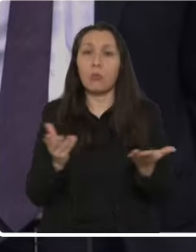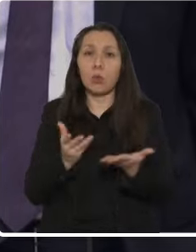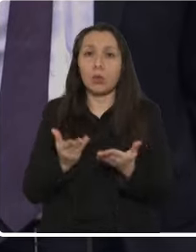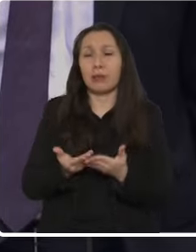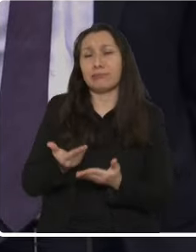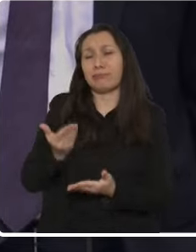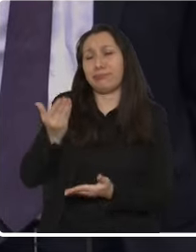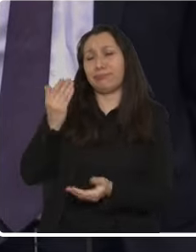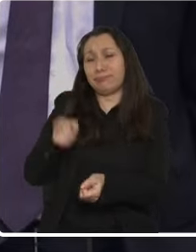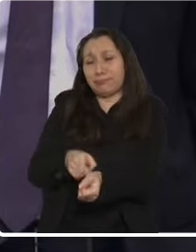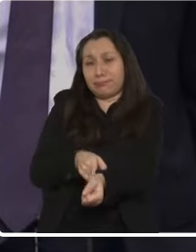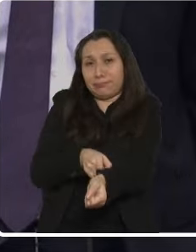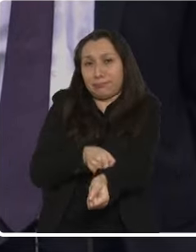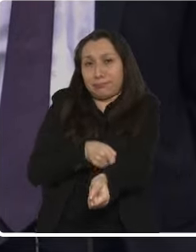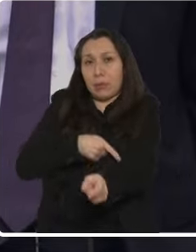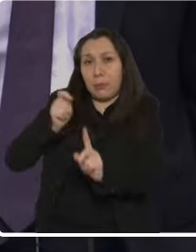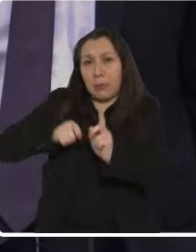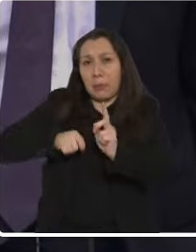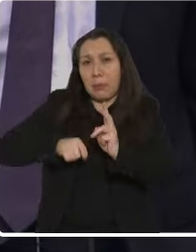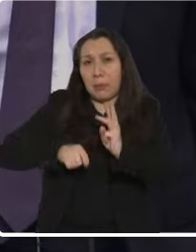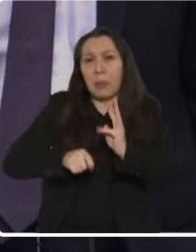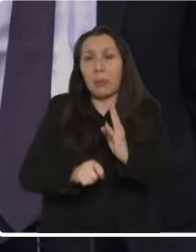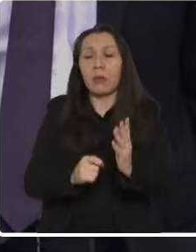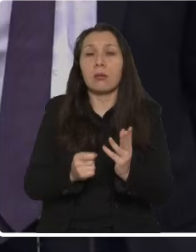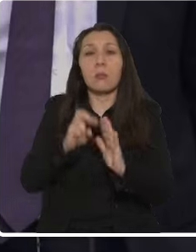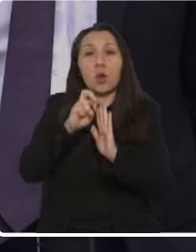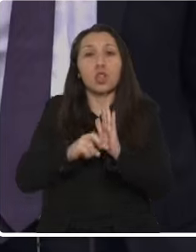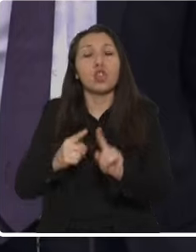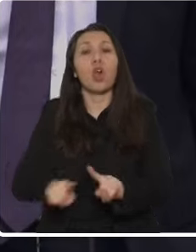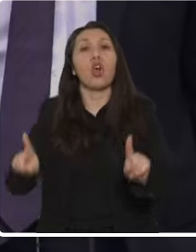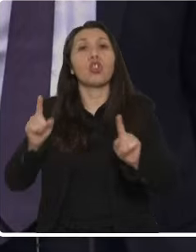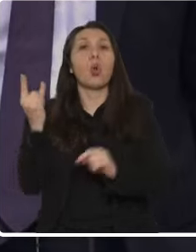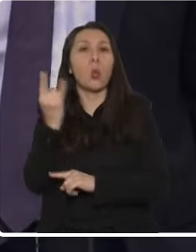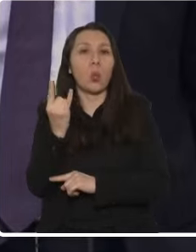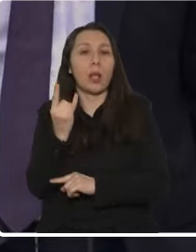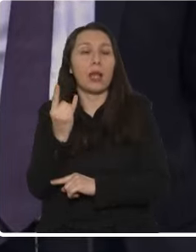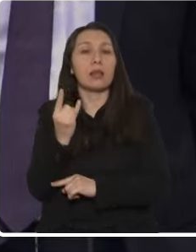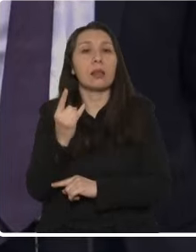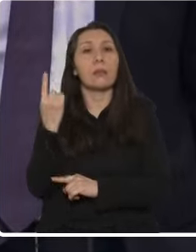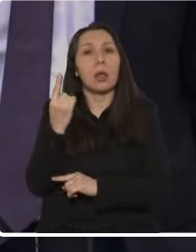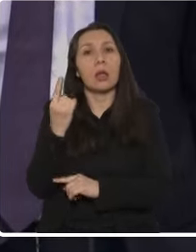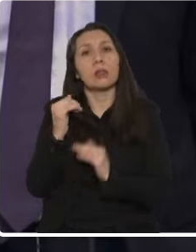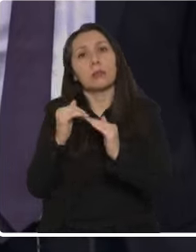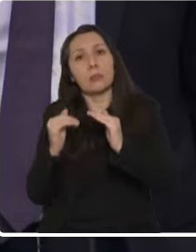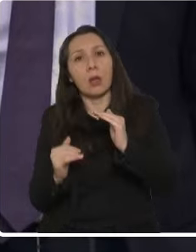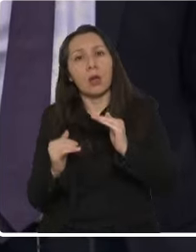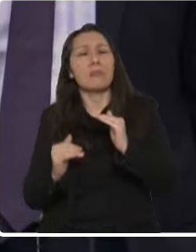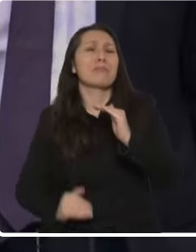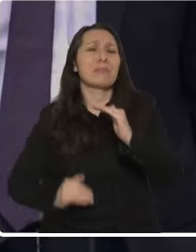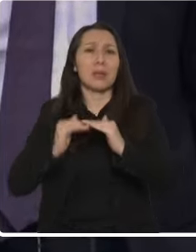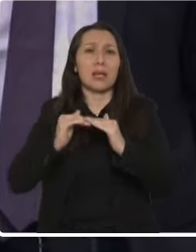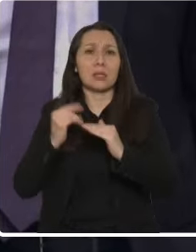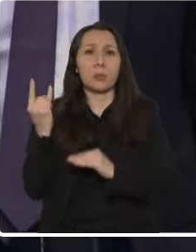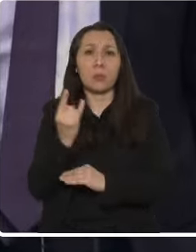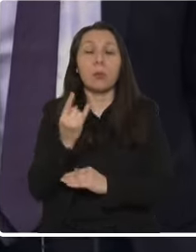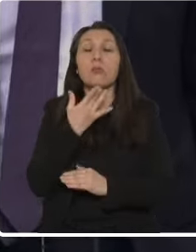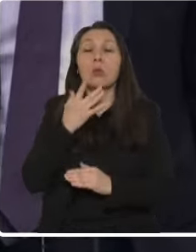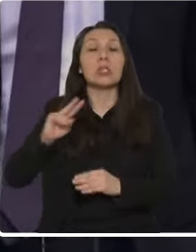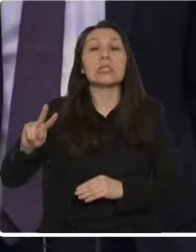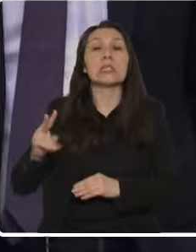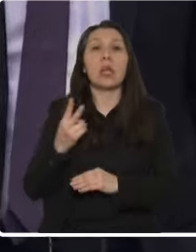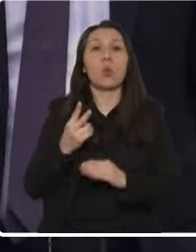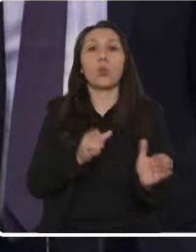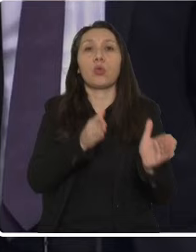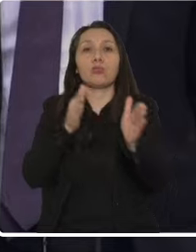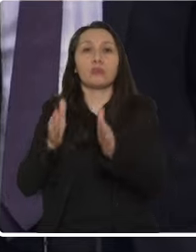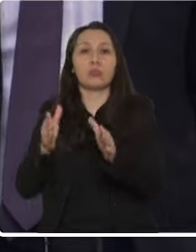porque llevamos larguísimos meses con estos proyectos, con otro tipo de urgencia, en particular suma urgencia. Es porque están en un segundo